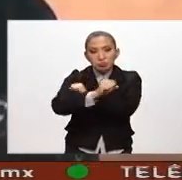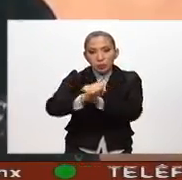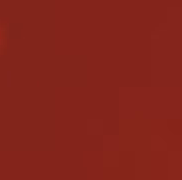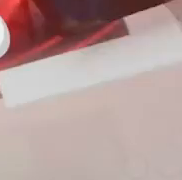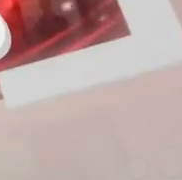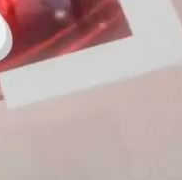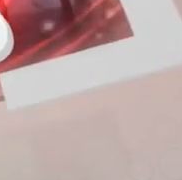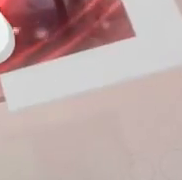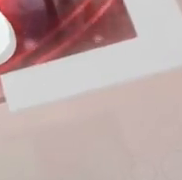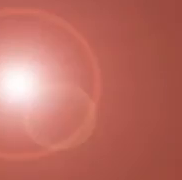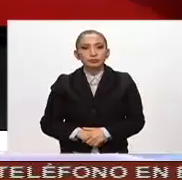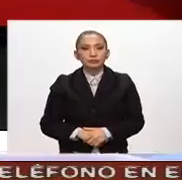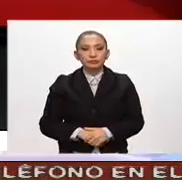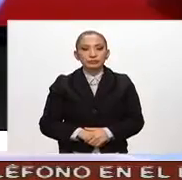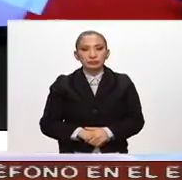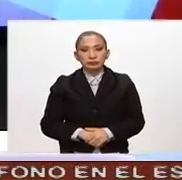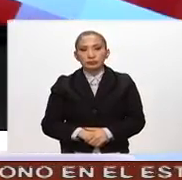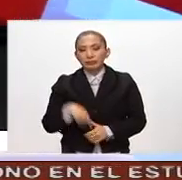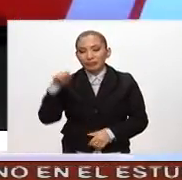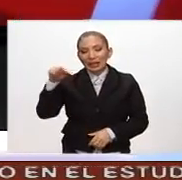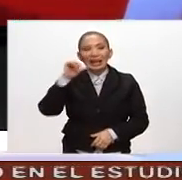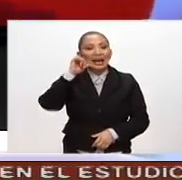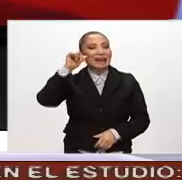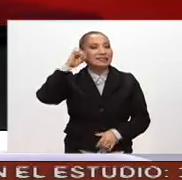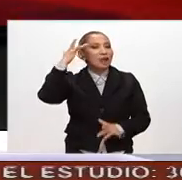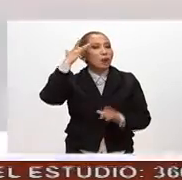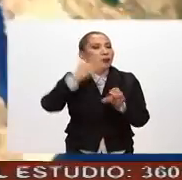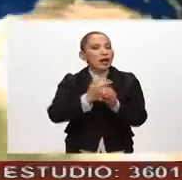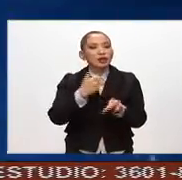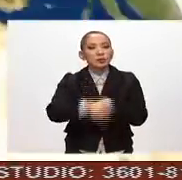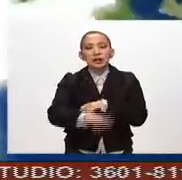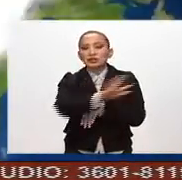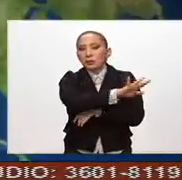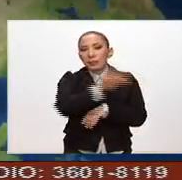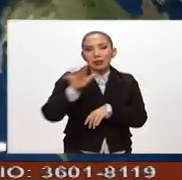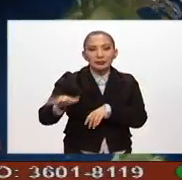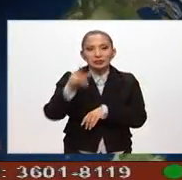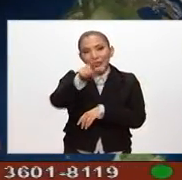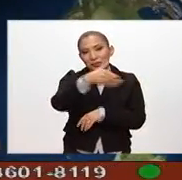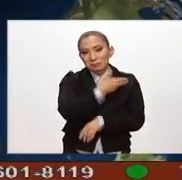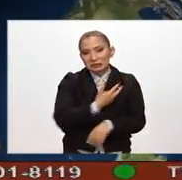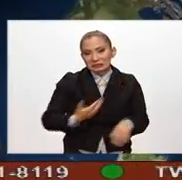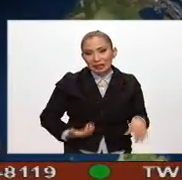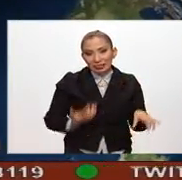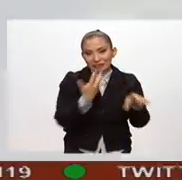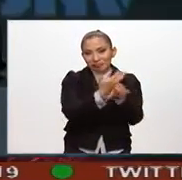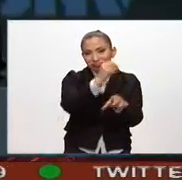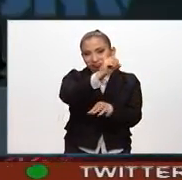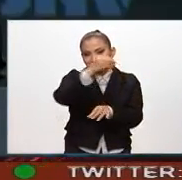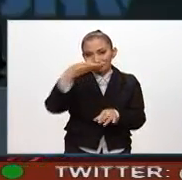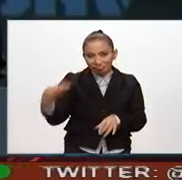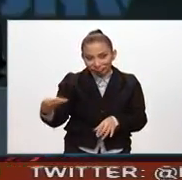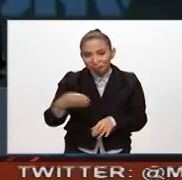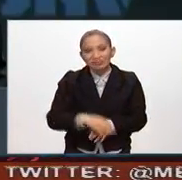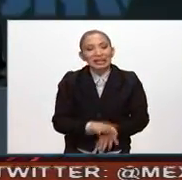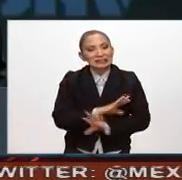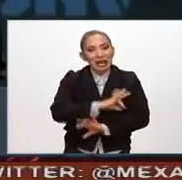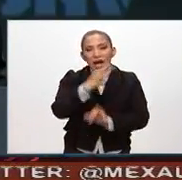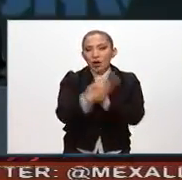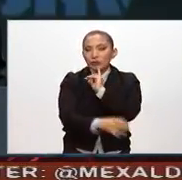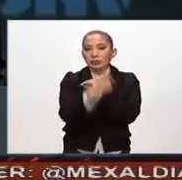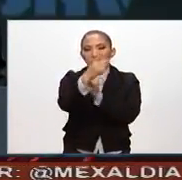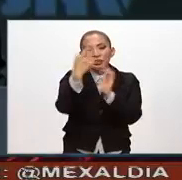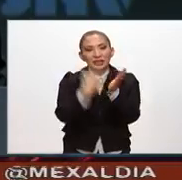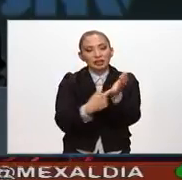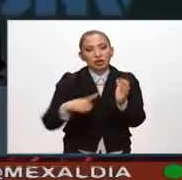ataques. Ayer se celebró el cumpleaños número 55 del presidente Barack Obama, ya su último en la